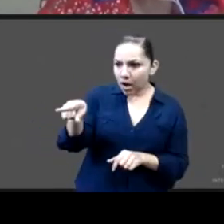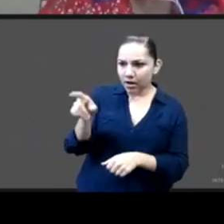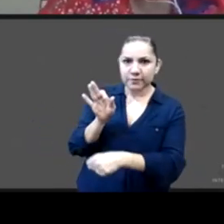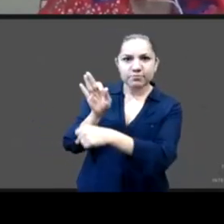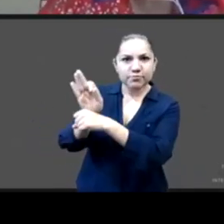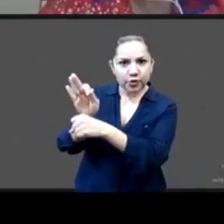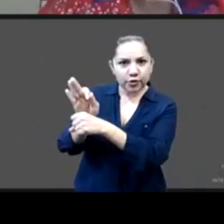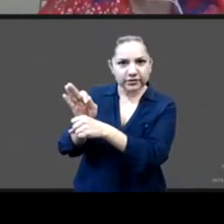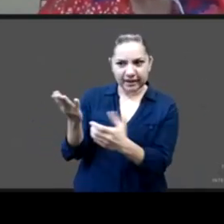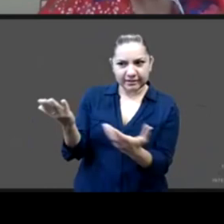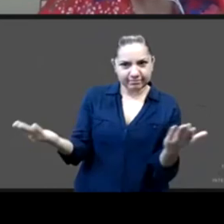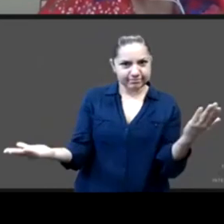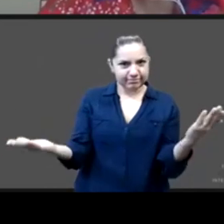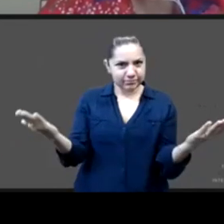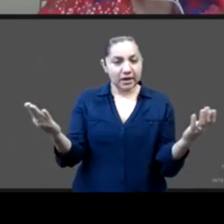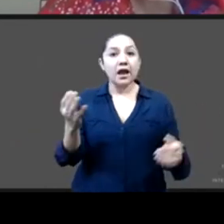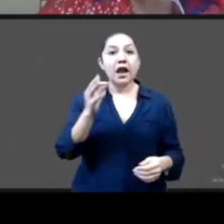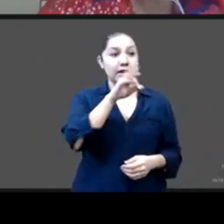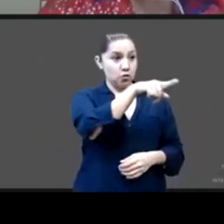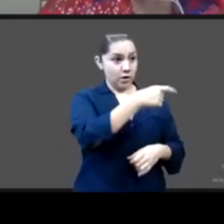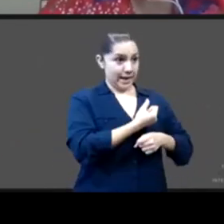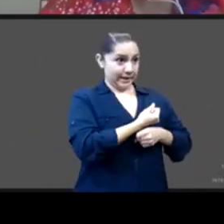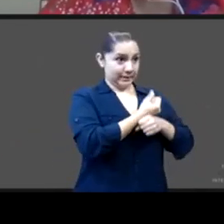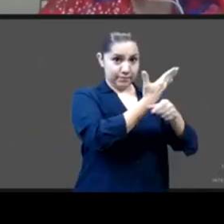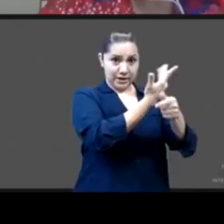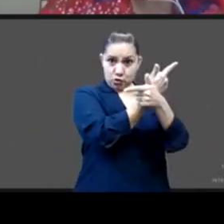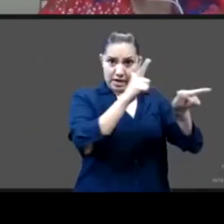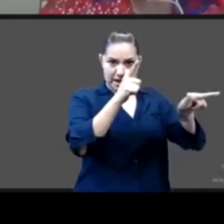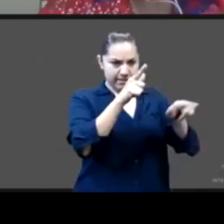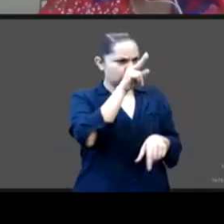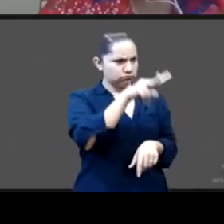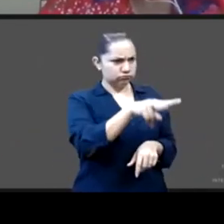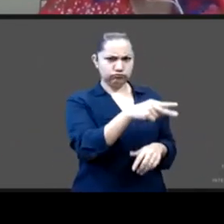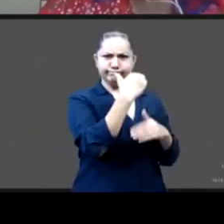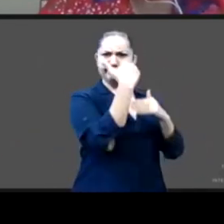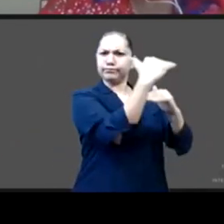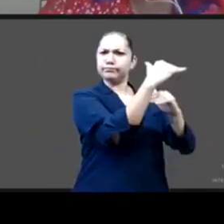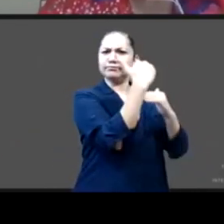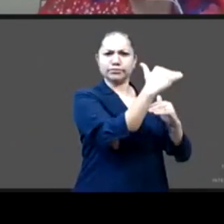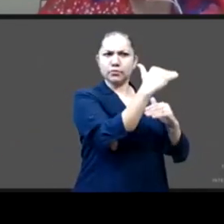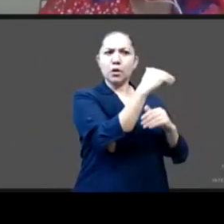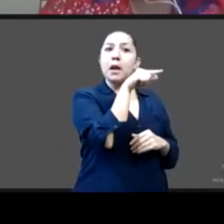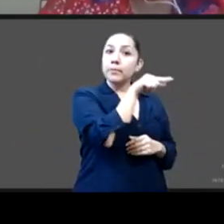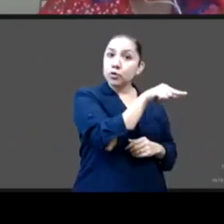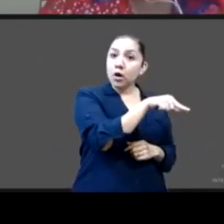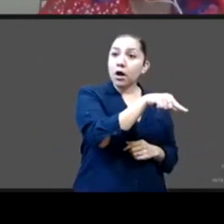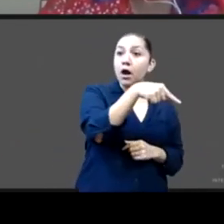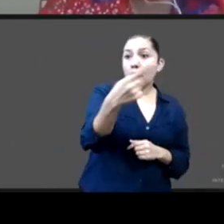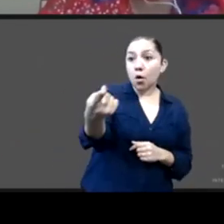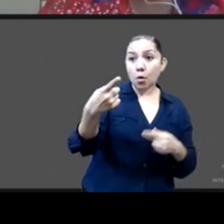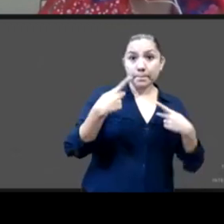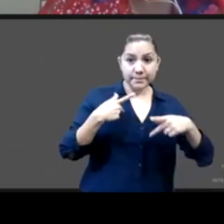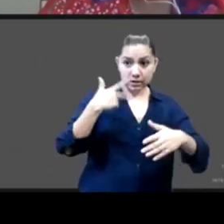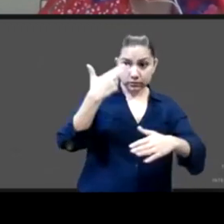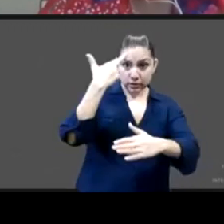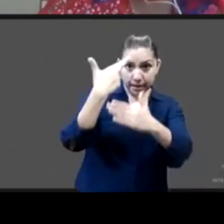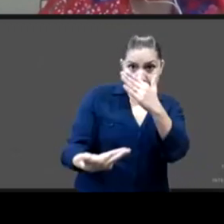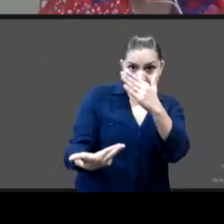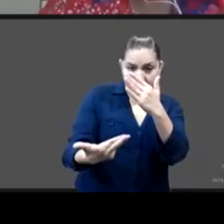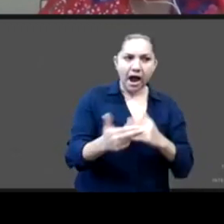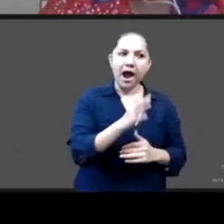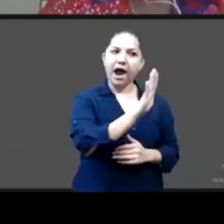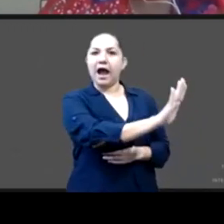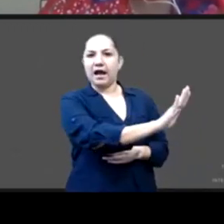los derechos de los terceros, pero hay derechos de los terceros que se afectan cuando no se regulan adecuadamente el uso de